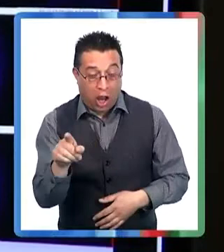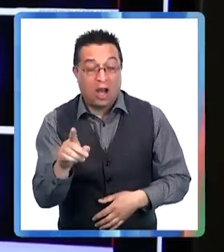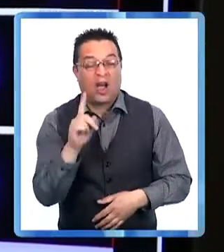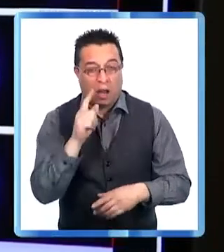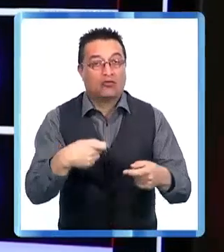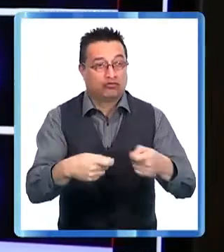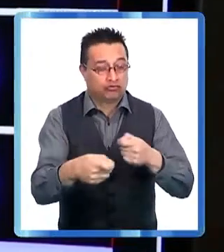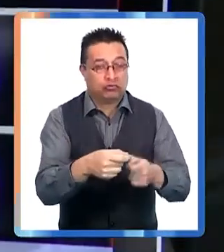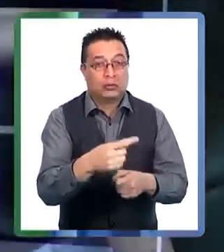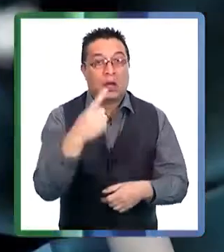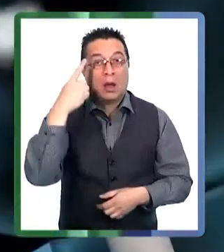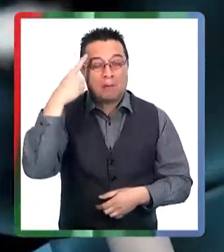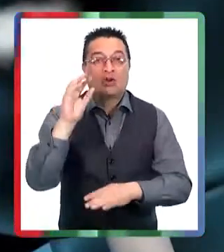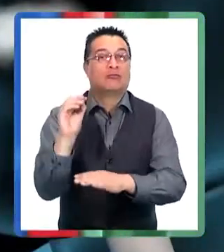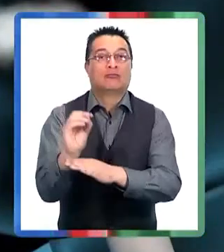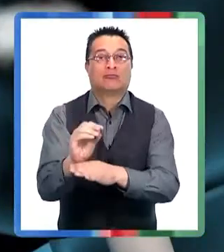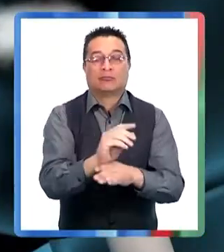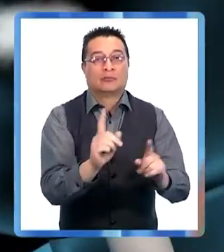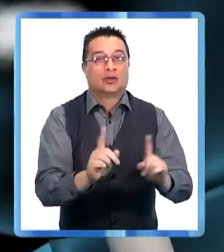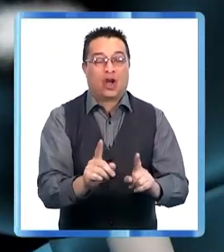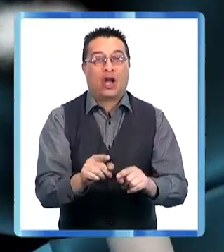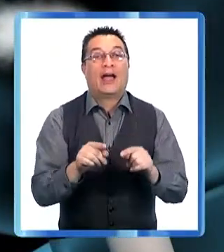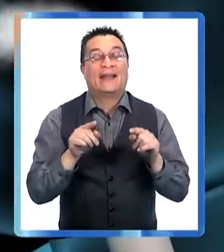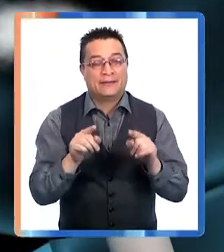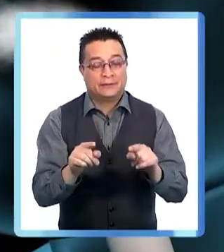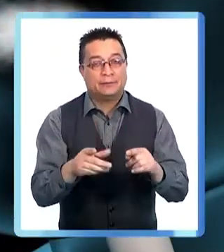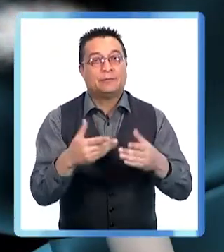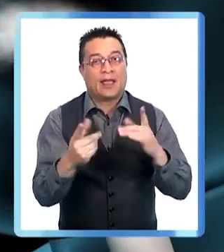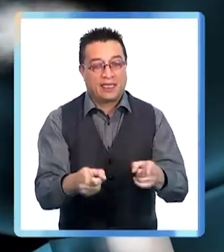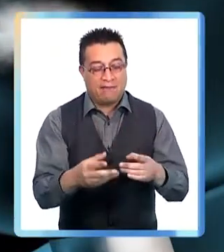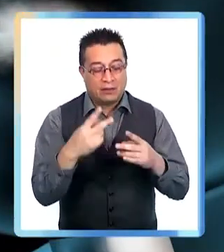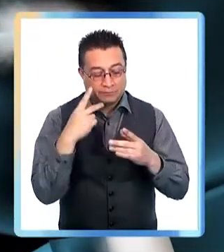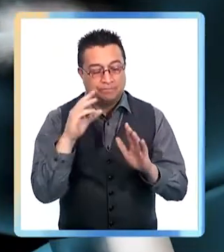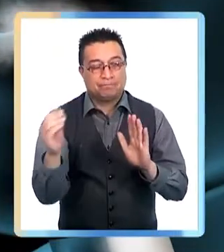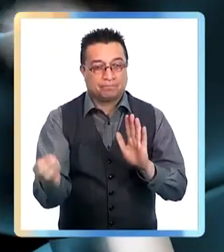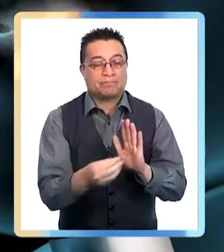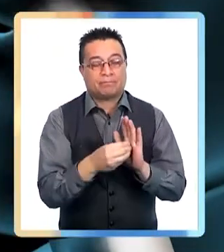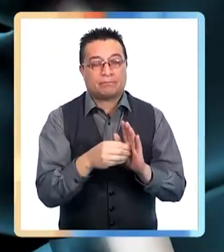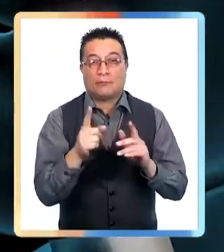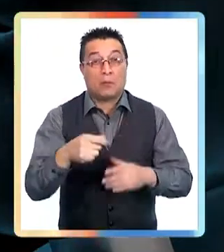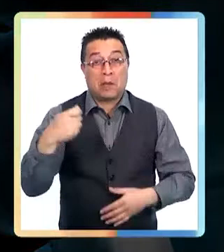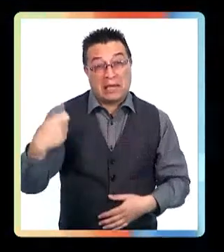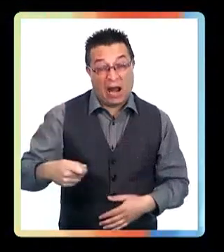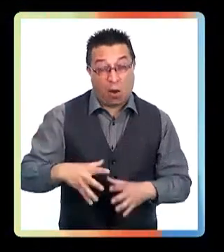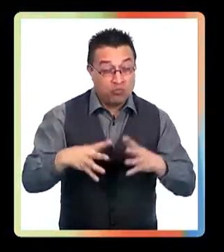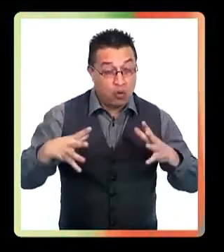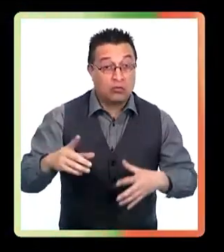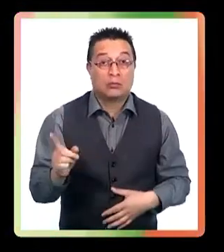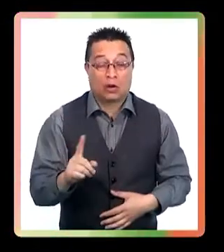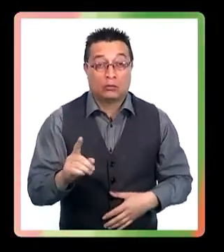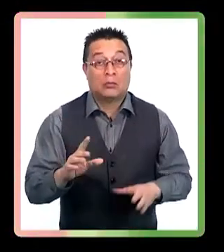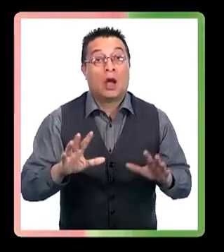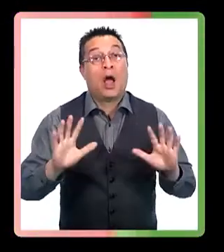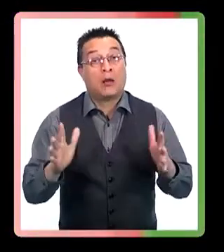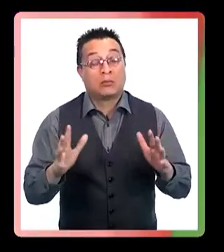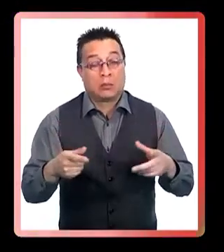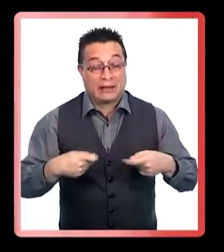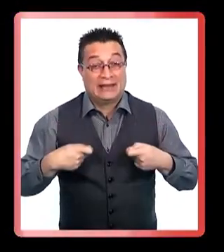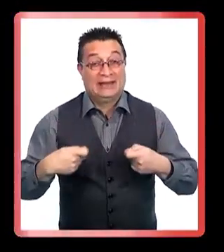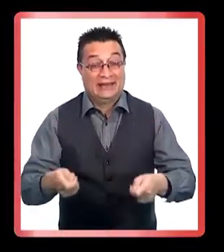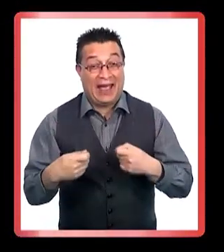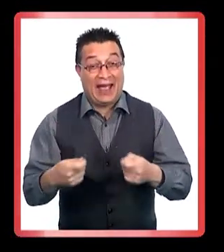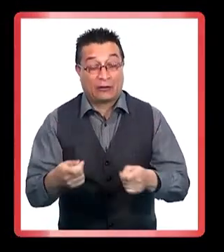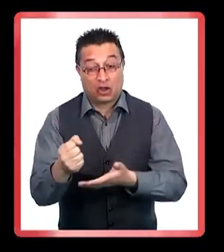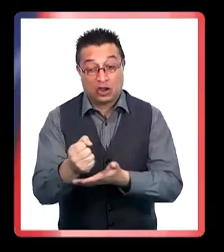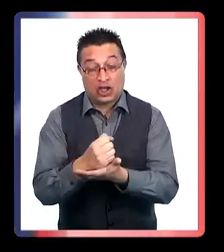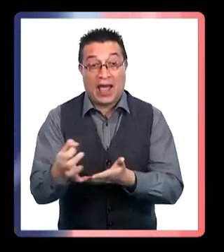Existen, están en el mercado, pero no se proveen. Y eso es algo que debiera considerarse. No es muy caro. Y probablemente el